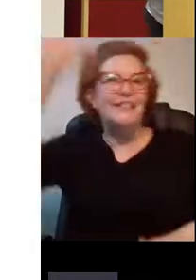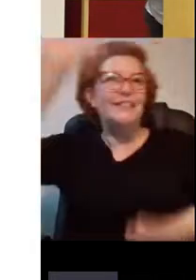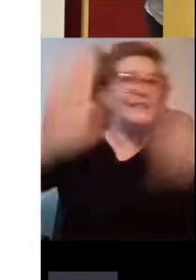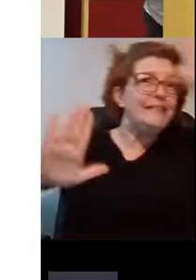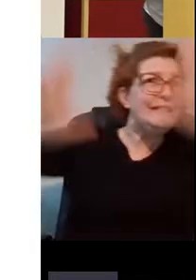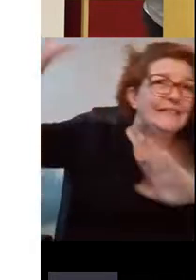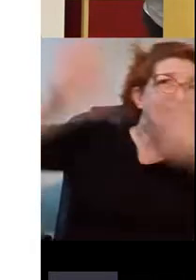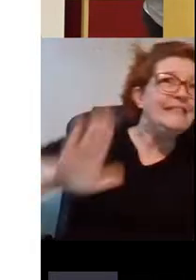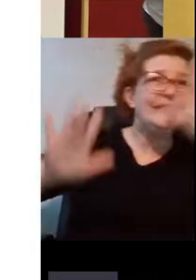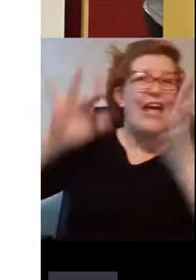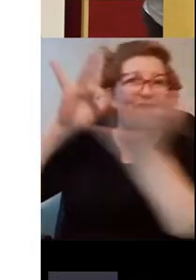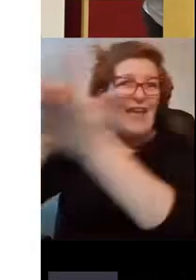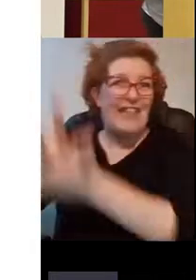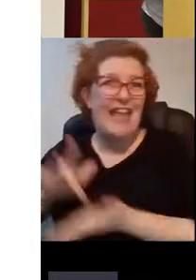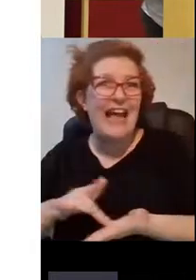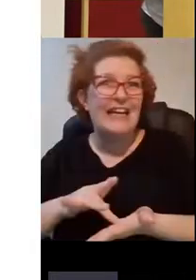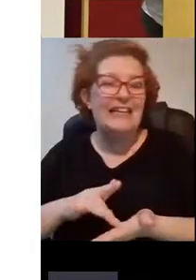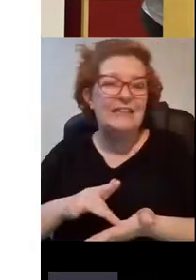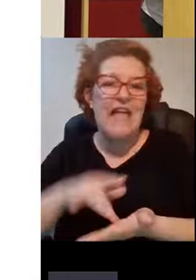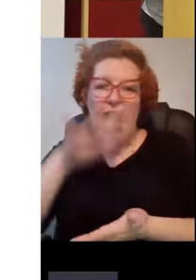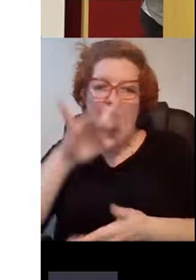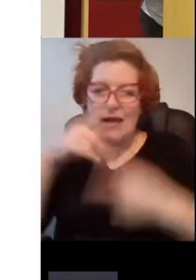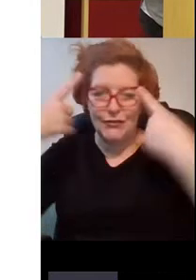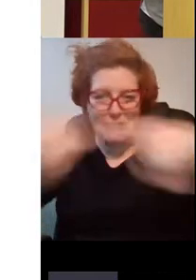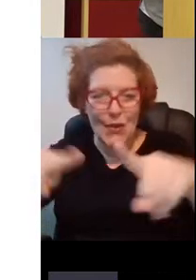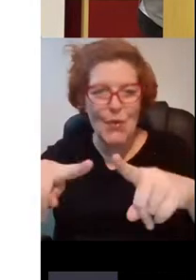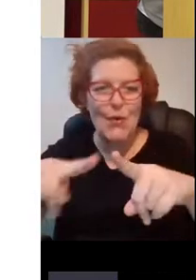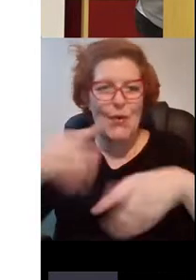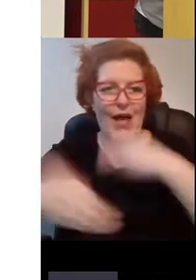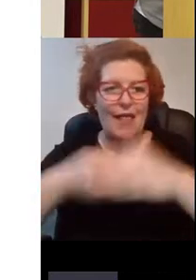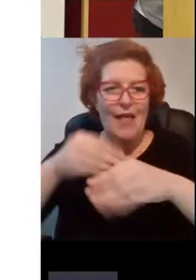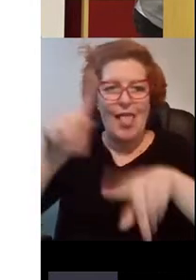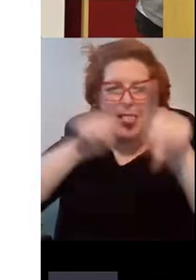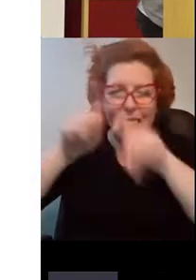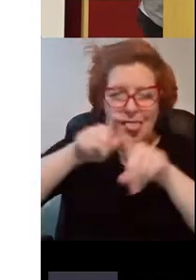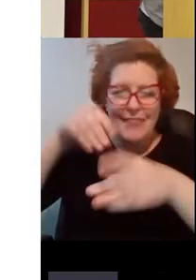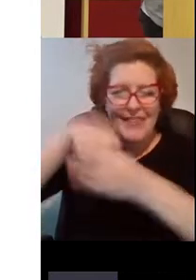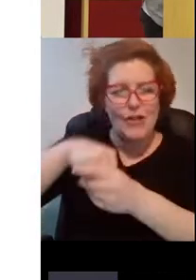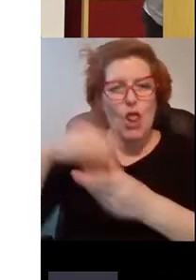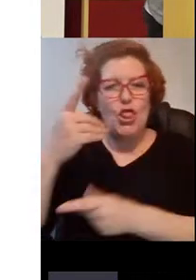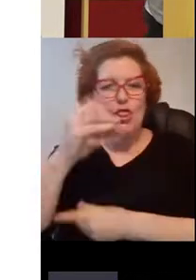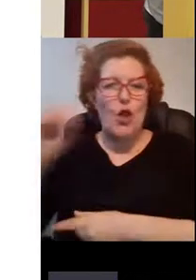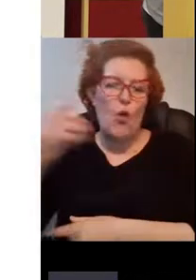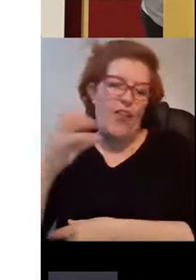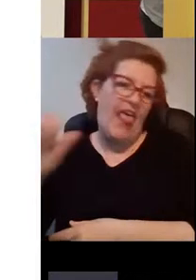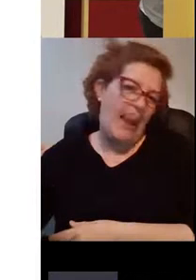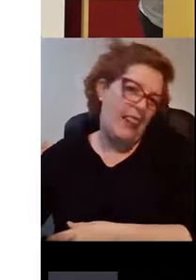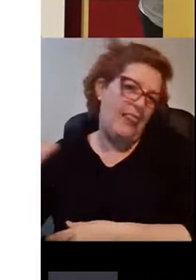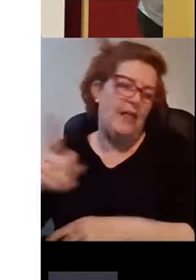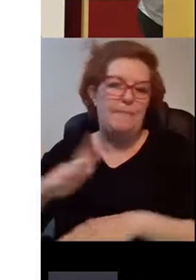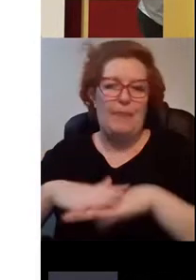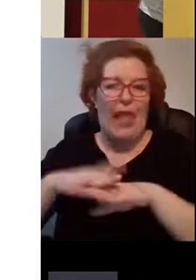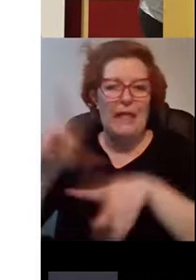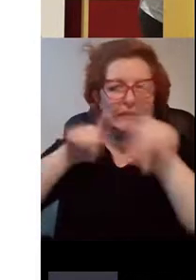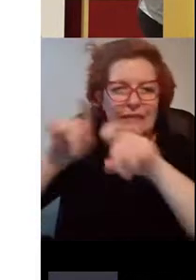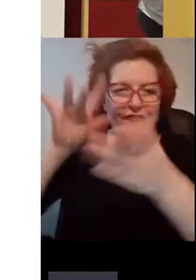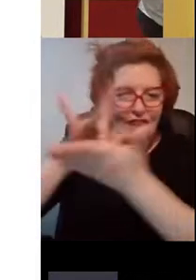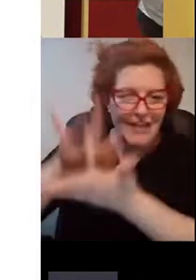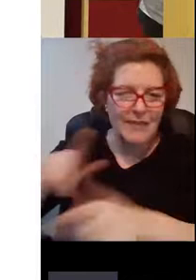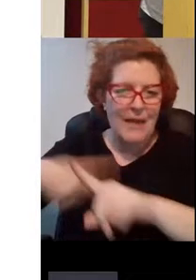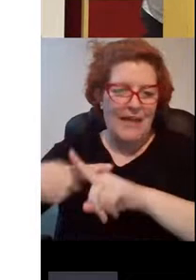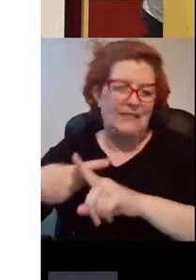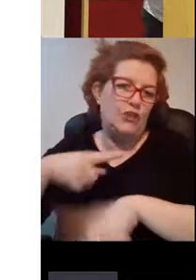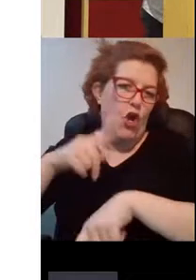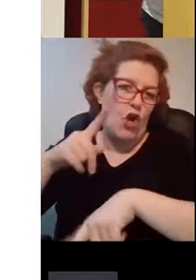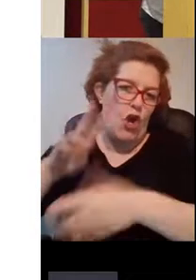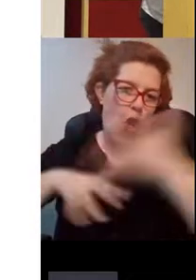ala, a elegir franja horaria en esa herramienta. El desarrollo de la práctica, bueno, llevó, la